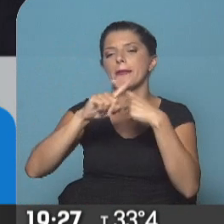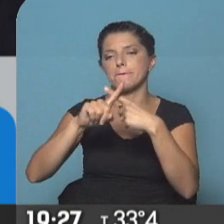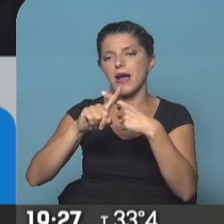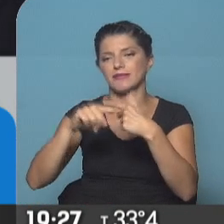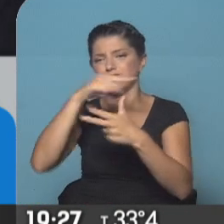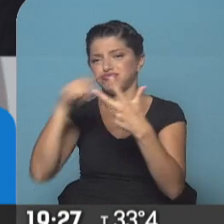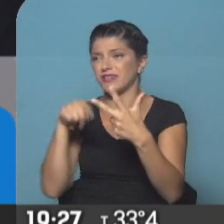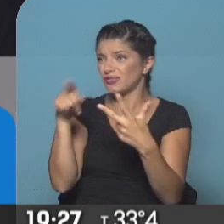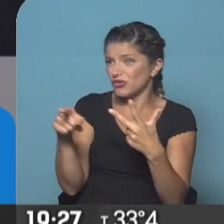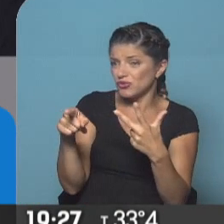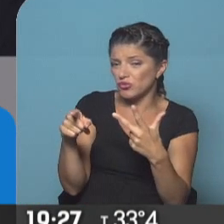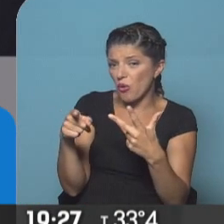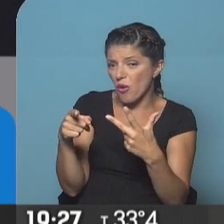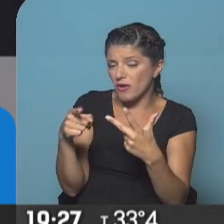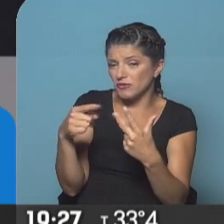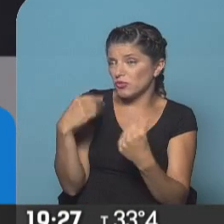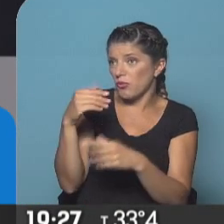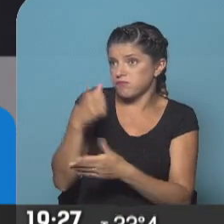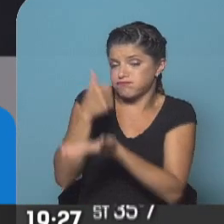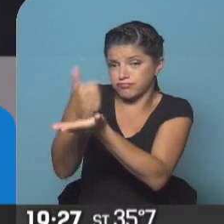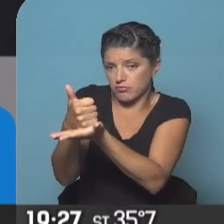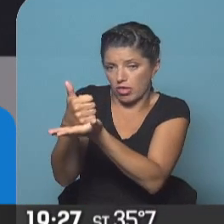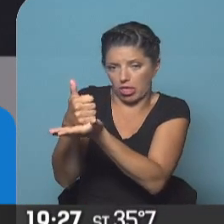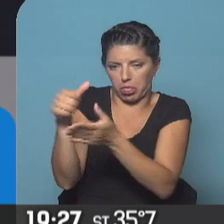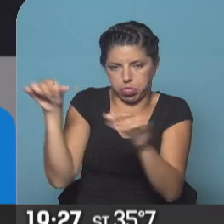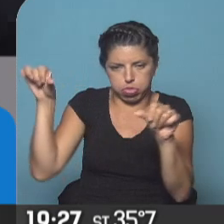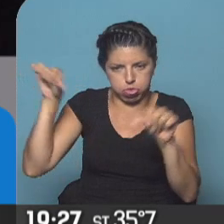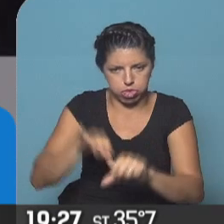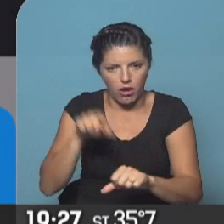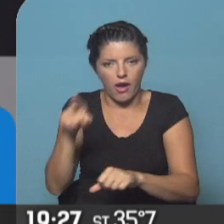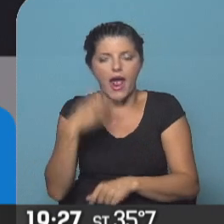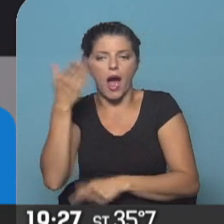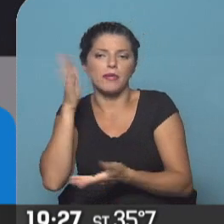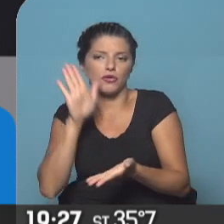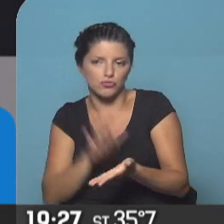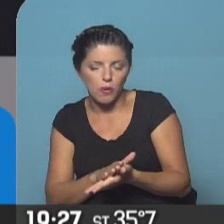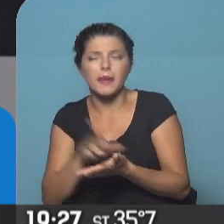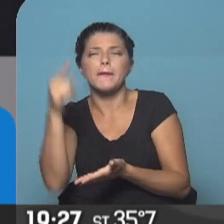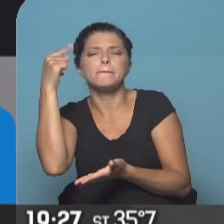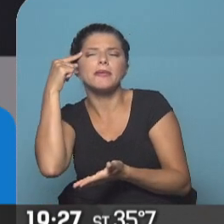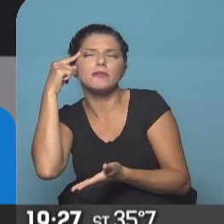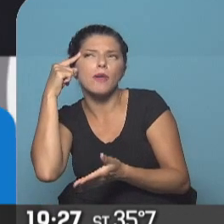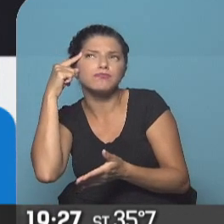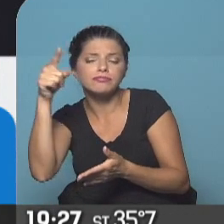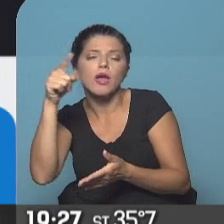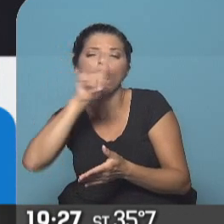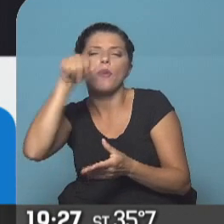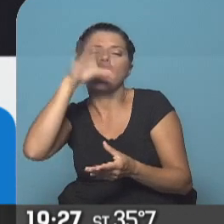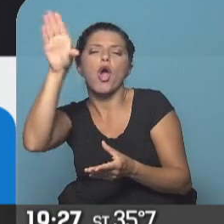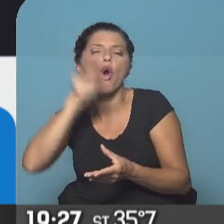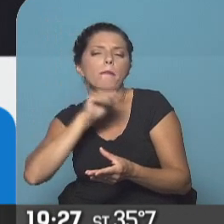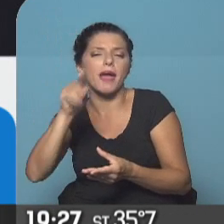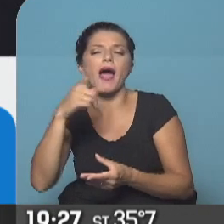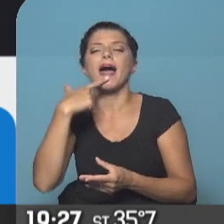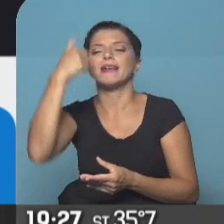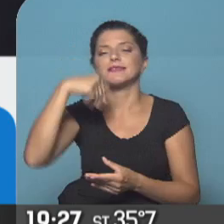al Papa. El Papa se nutre y practica la doctrina social de la Iglesia, se inspira en San Francisco de Asís, y eso es la